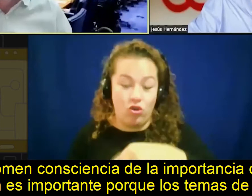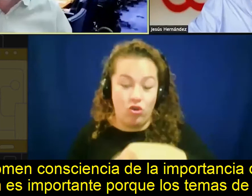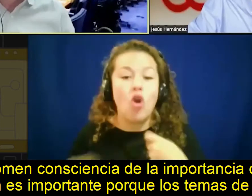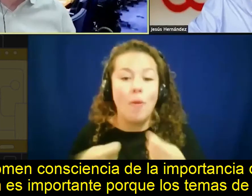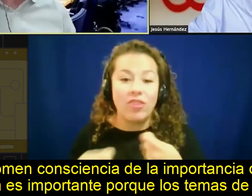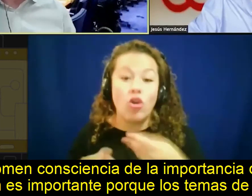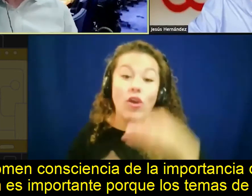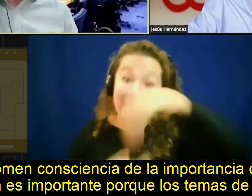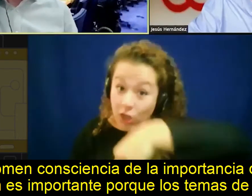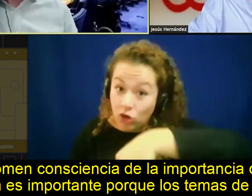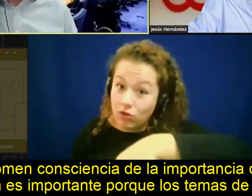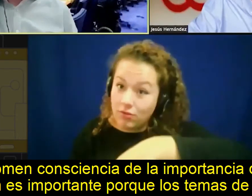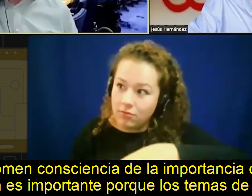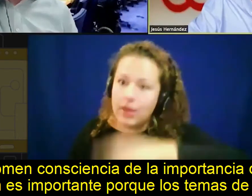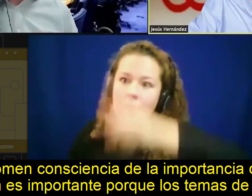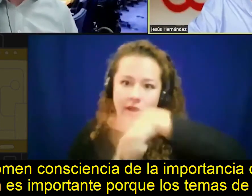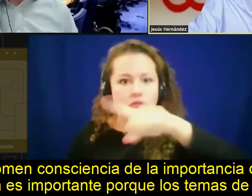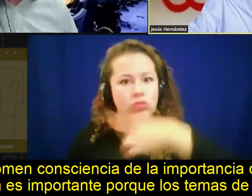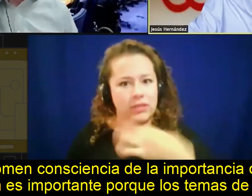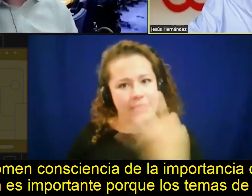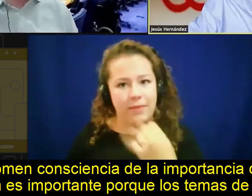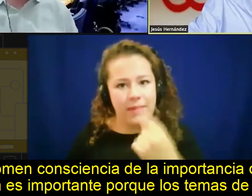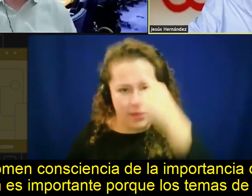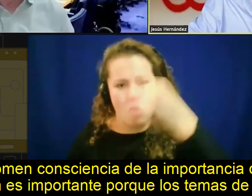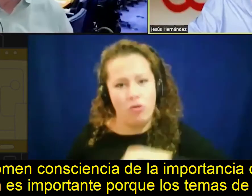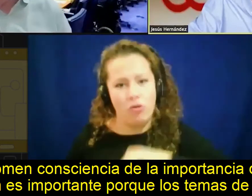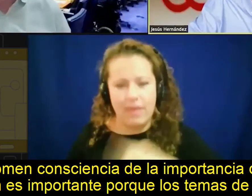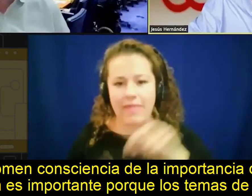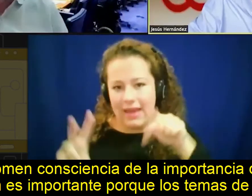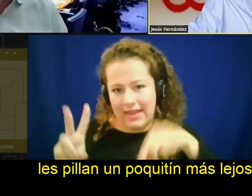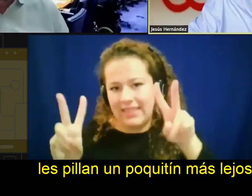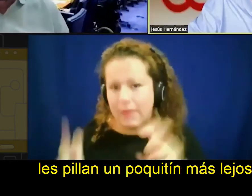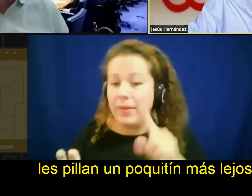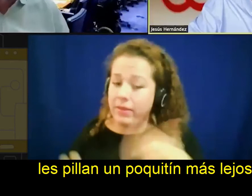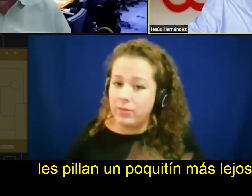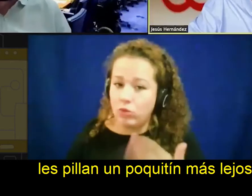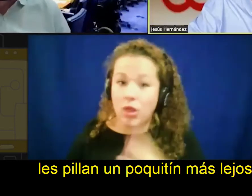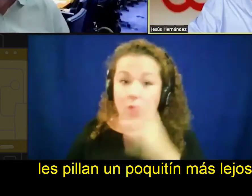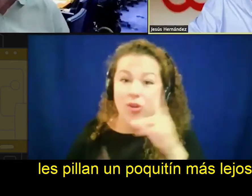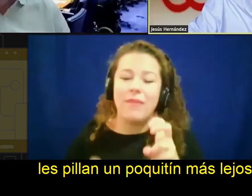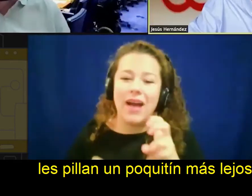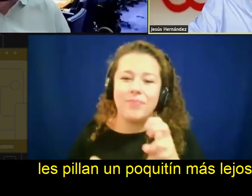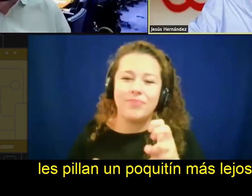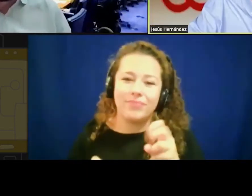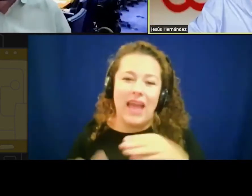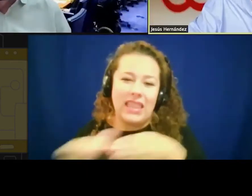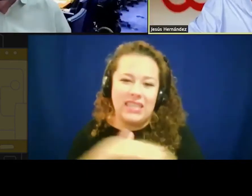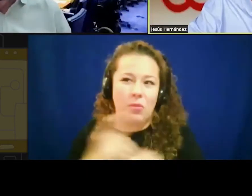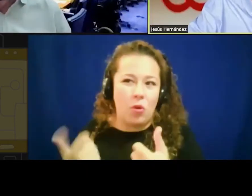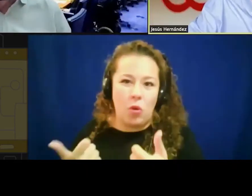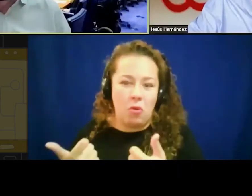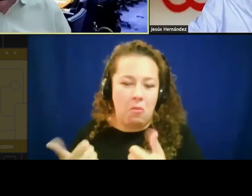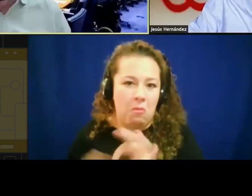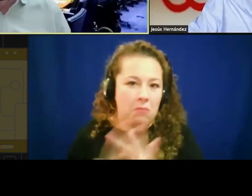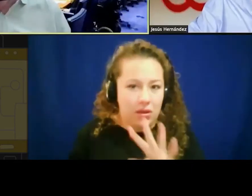realmente tomen conciencia de la importancia de este tema, que también es importante, ¿no? Porque los temas de accesibilidad les pillan un poquitín más lejos, ¿no? No sé tu